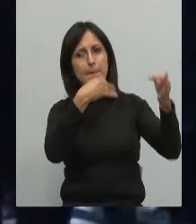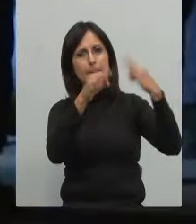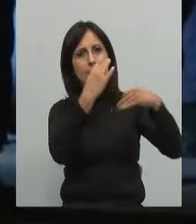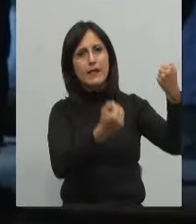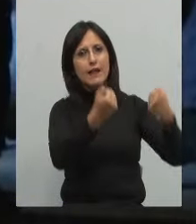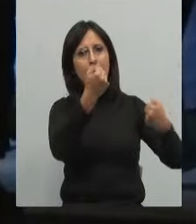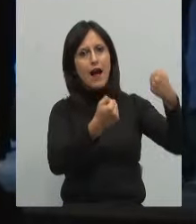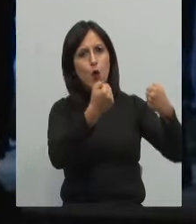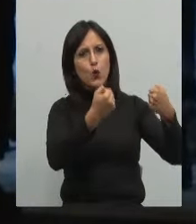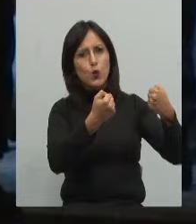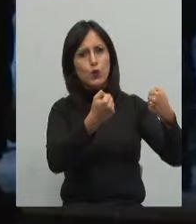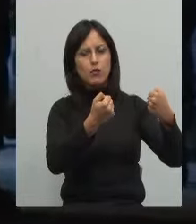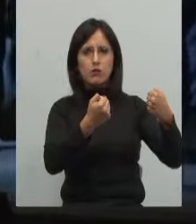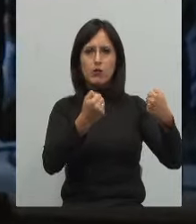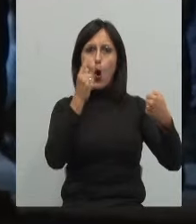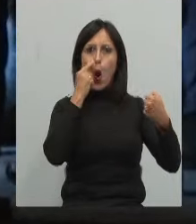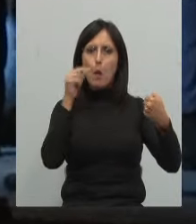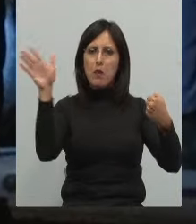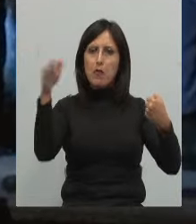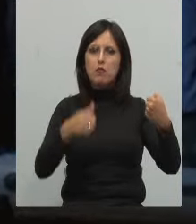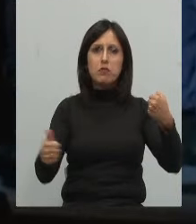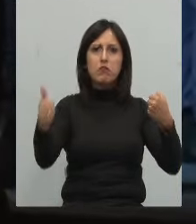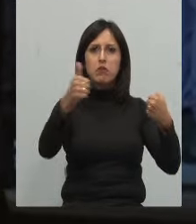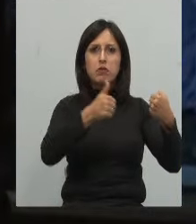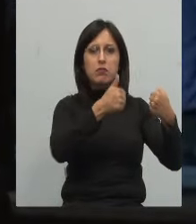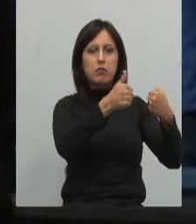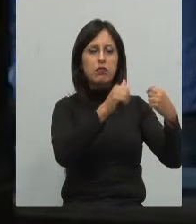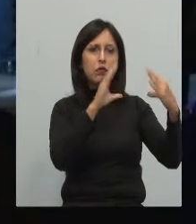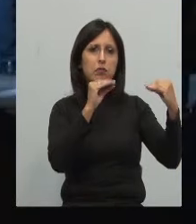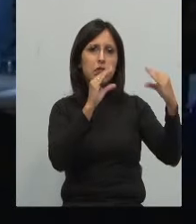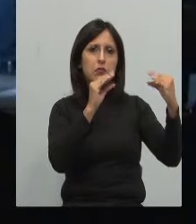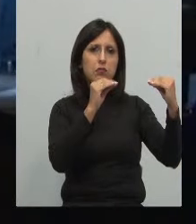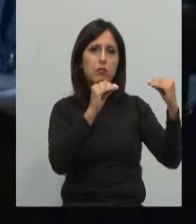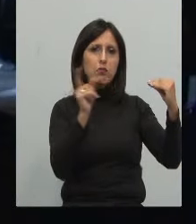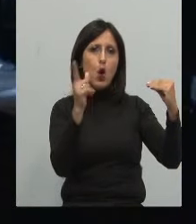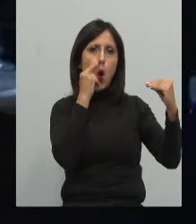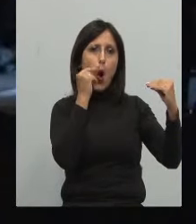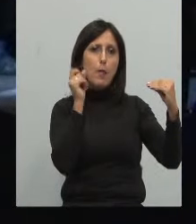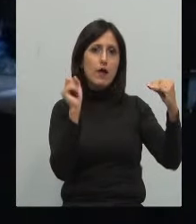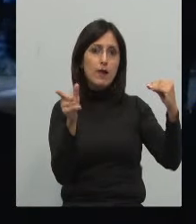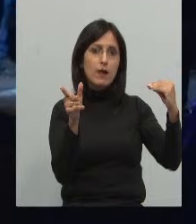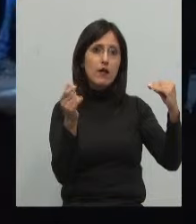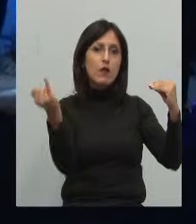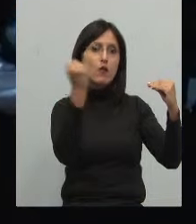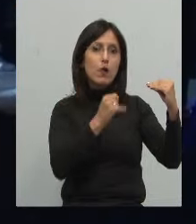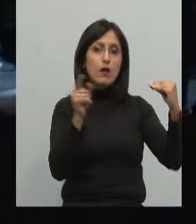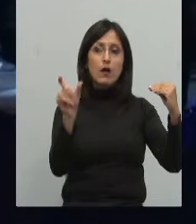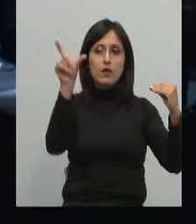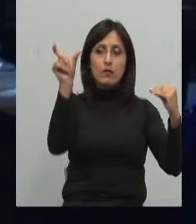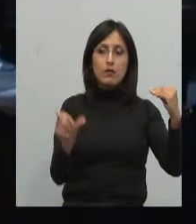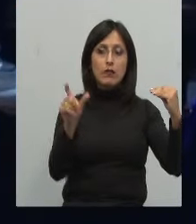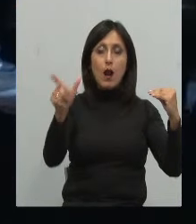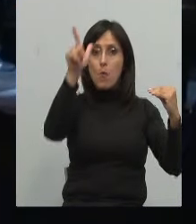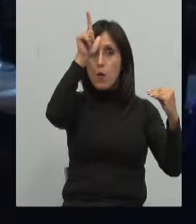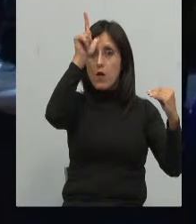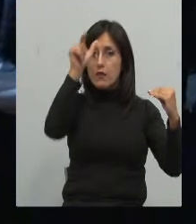Entonces, él sí le dice, bueno, quedaron de acuerdo, él le dice que era policía, que trabajaba en la seccional del